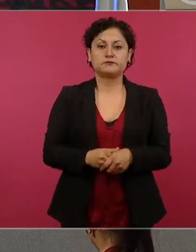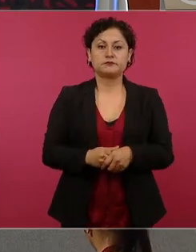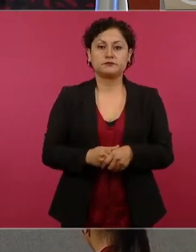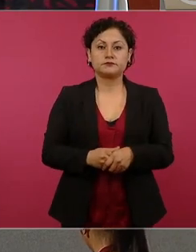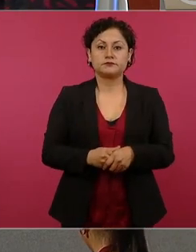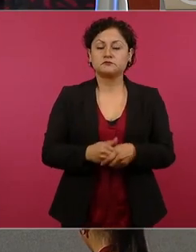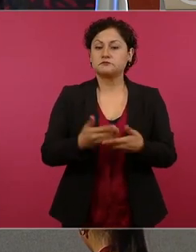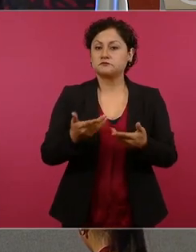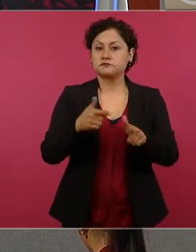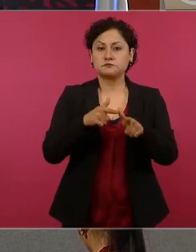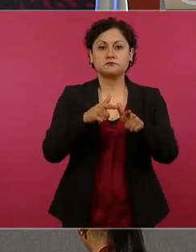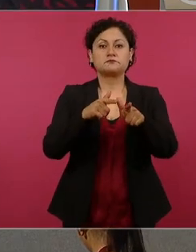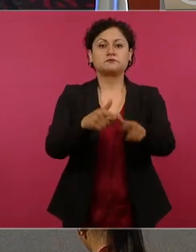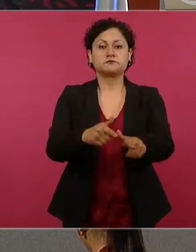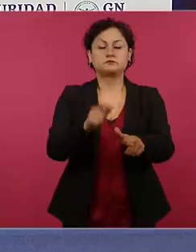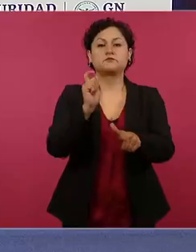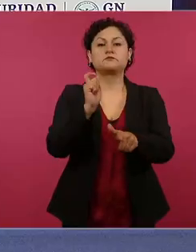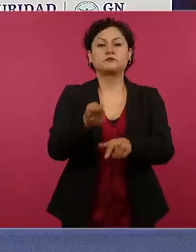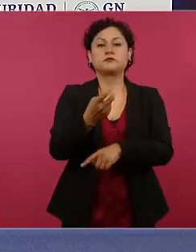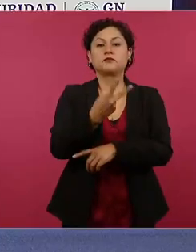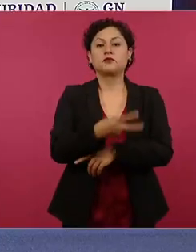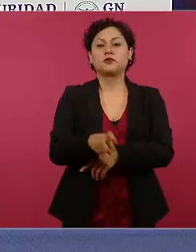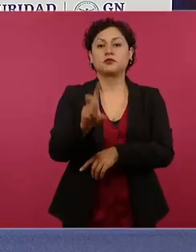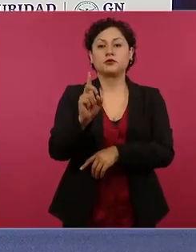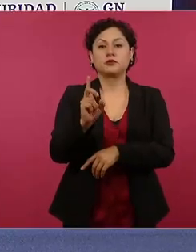mantenido desplegados